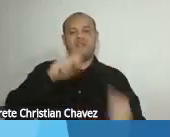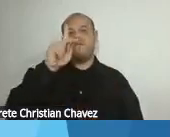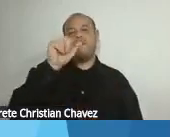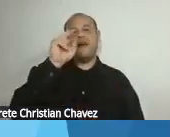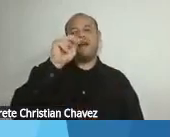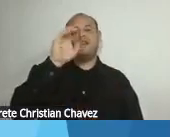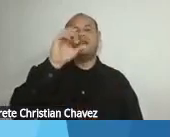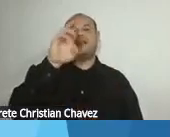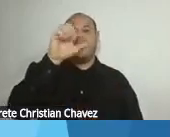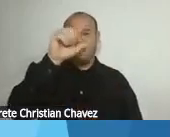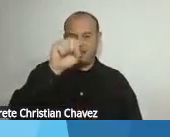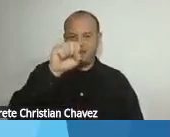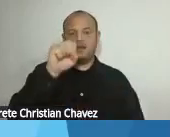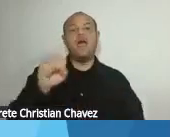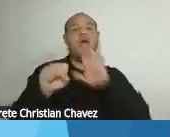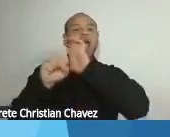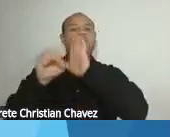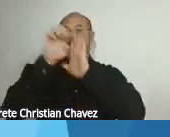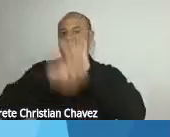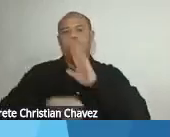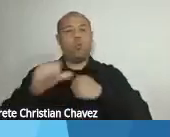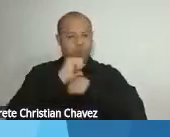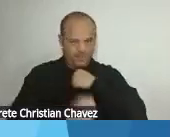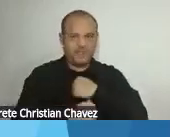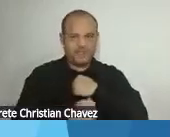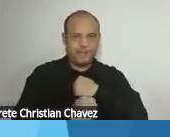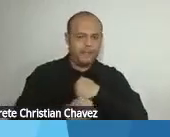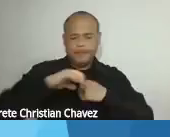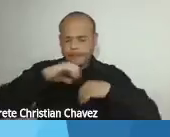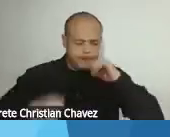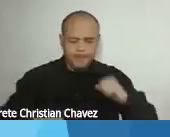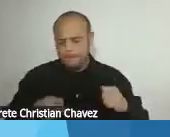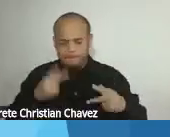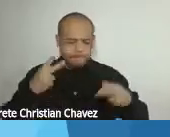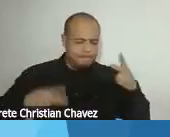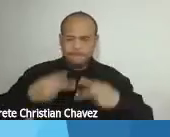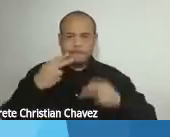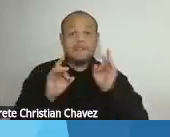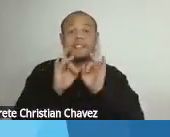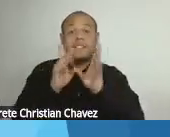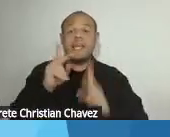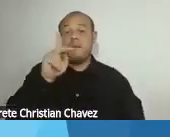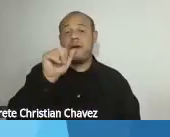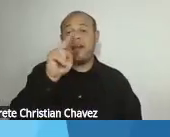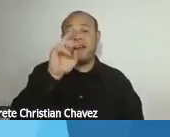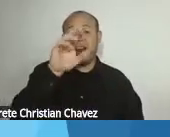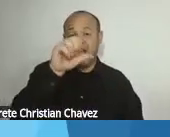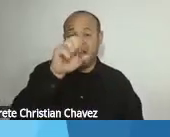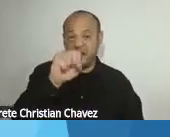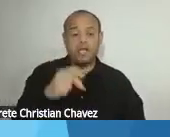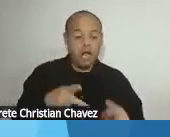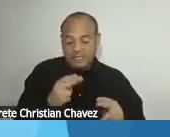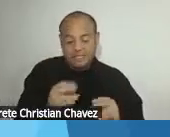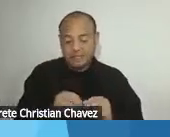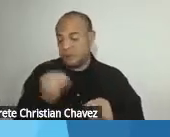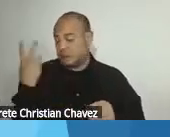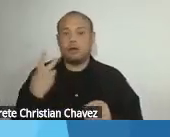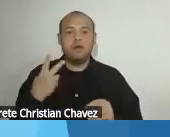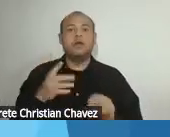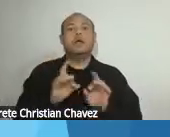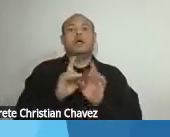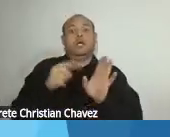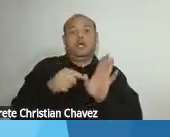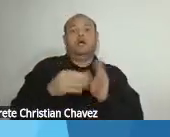cirugía quitan un pedazo de páncreas o quitan todo el páncreas que te puede provocar diabetes. O también aquí puede entrar que